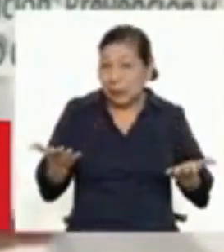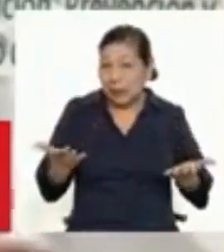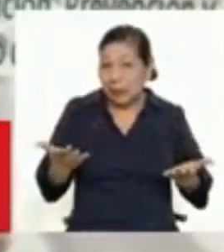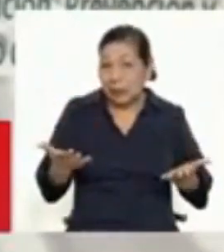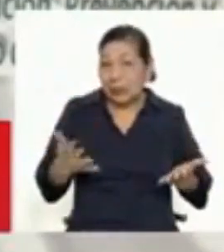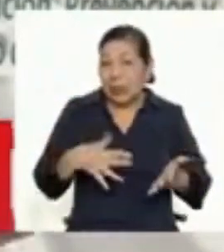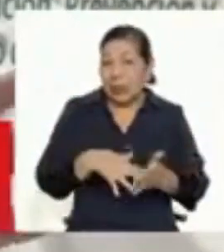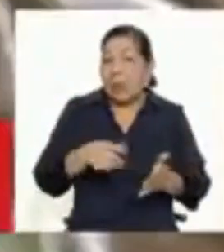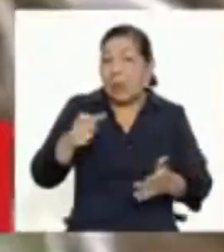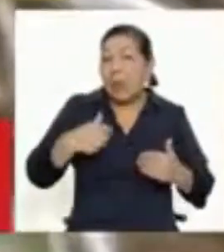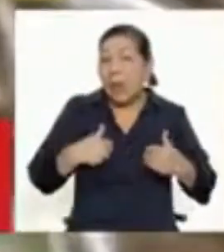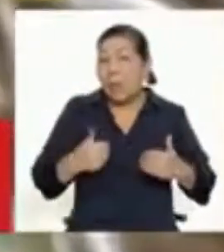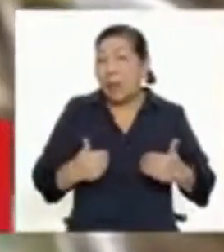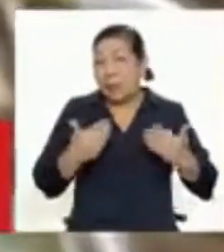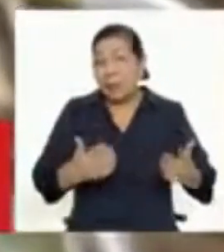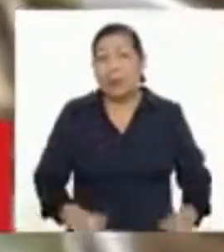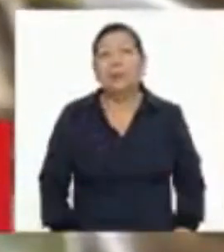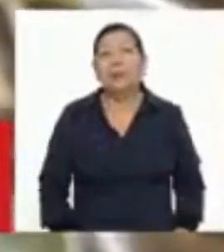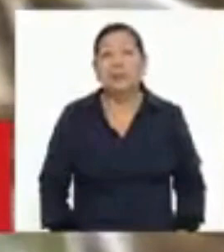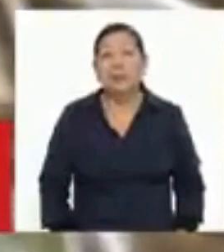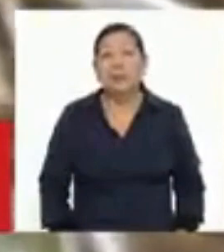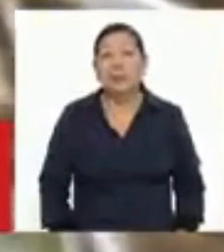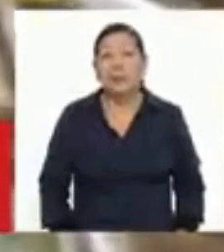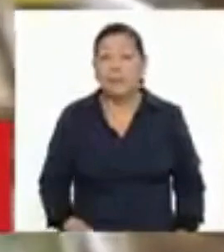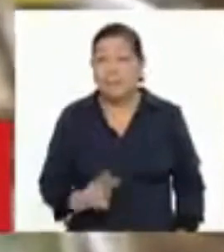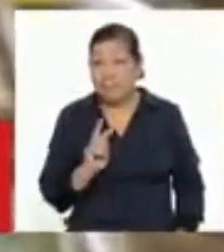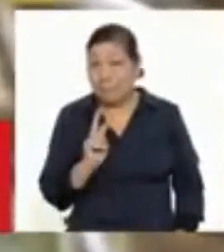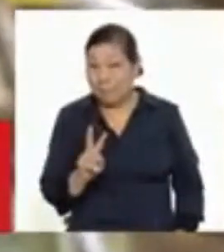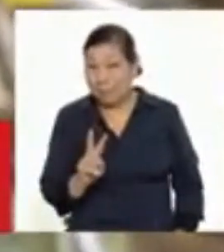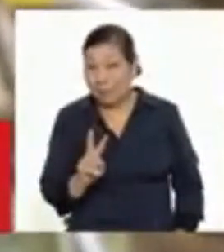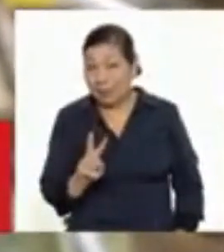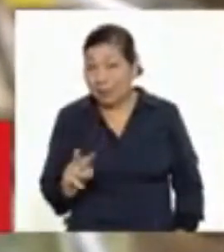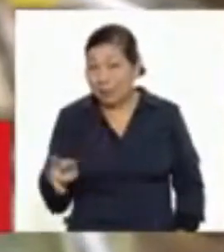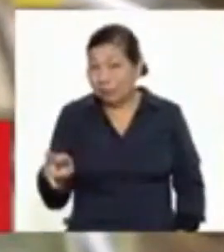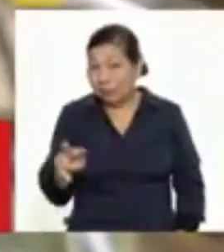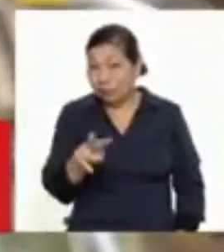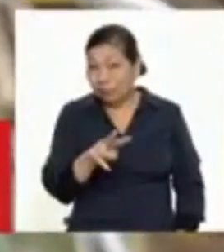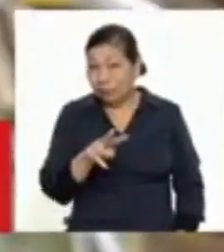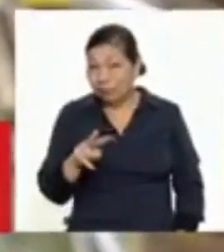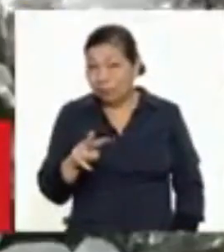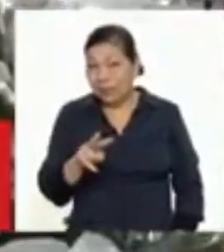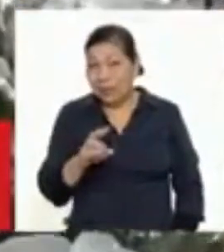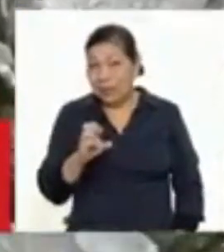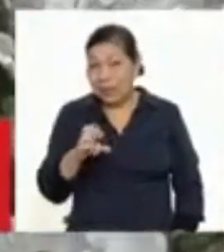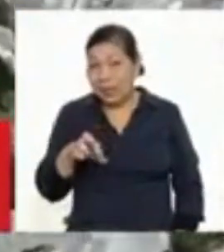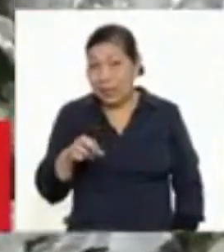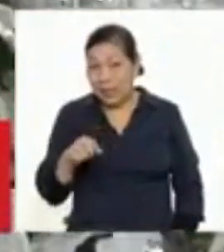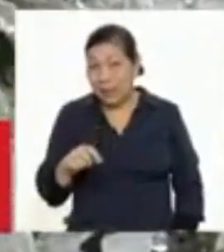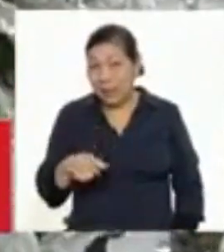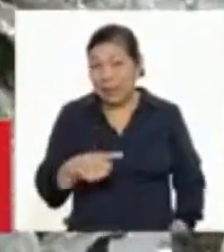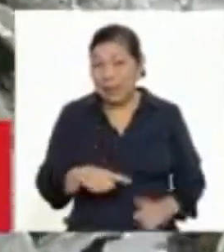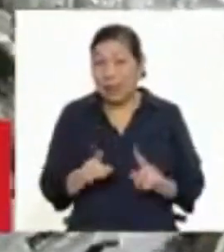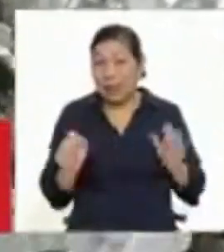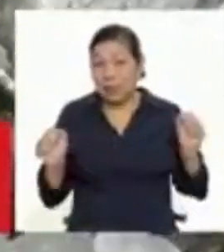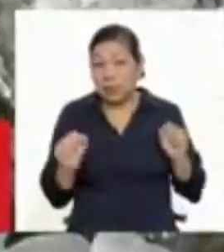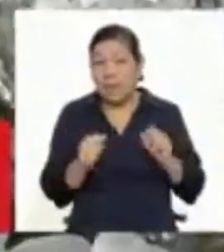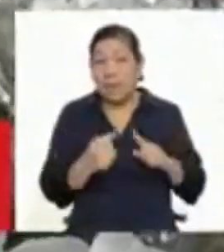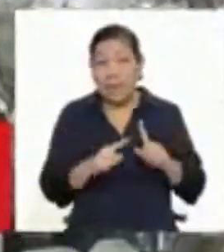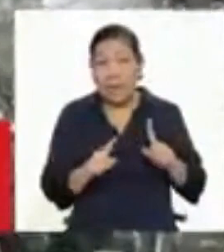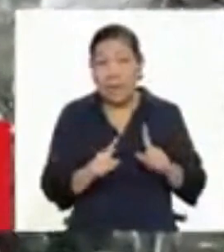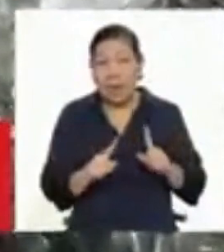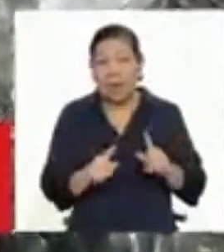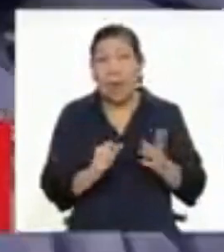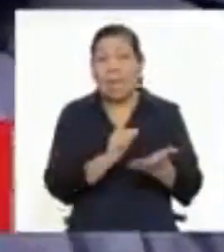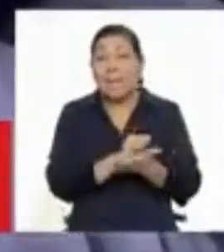personas vulnerables. En base al estudio y los escenarios planteados por CENEPRED, la época de heladas está prevista